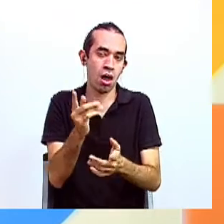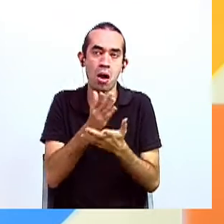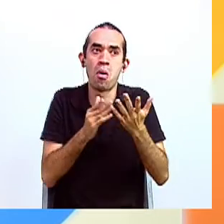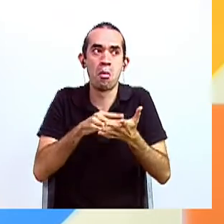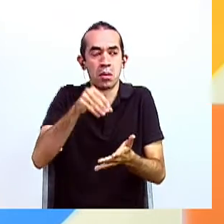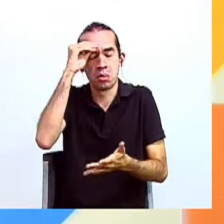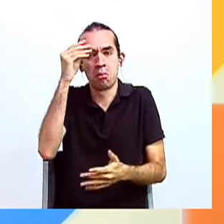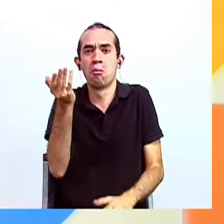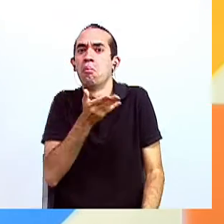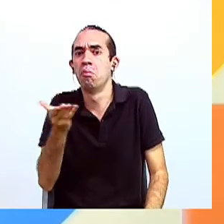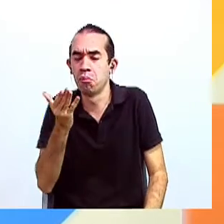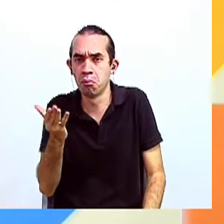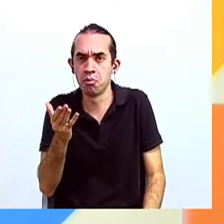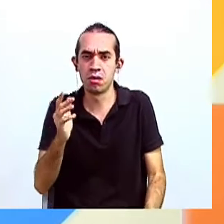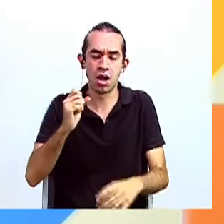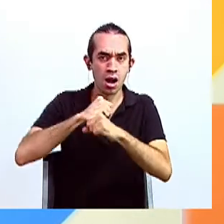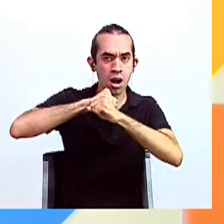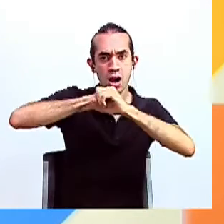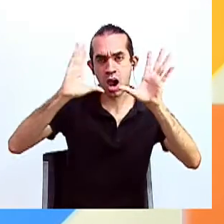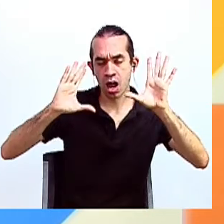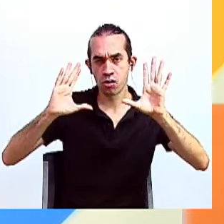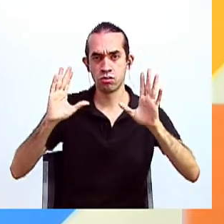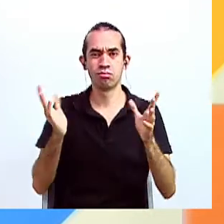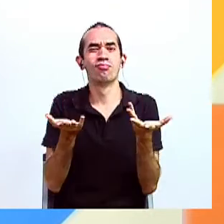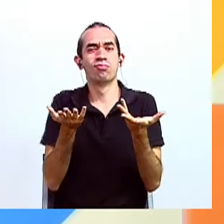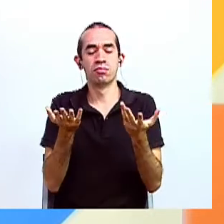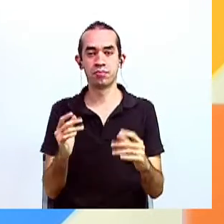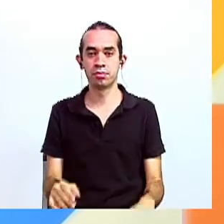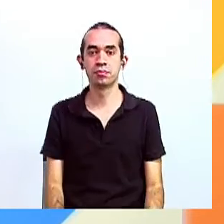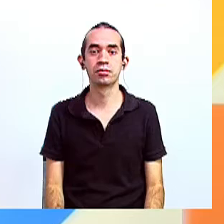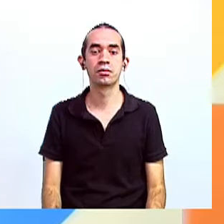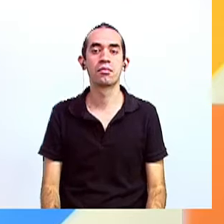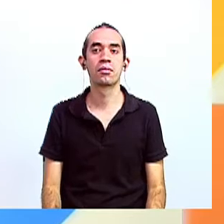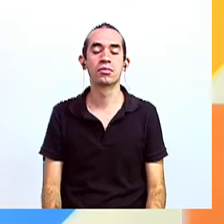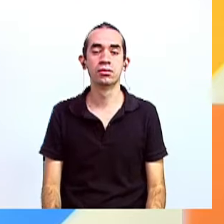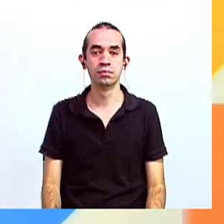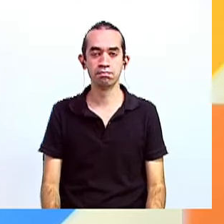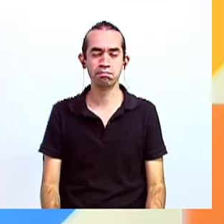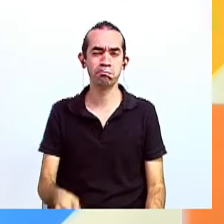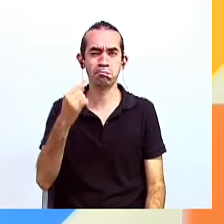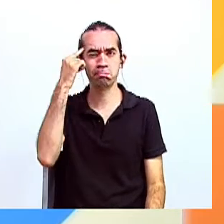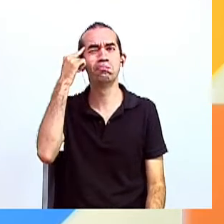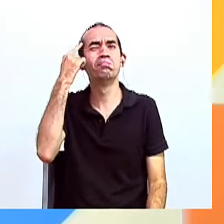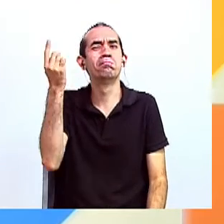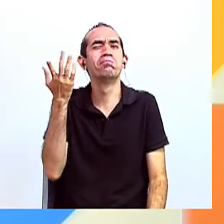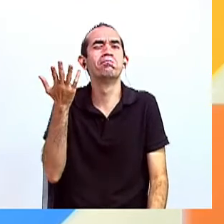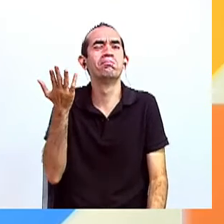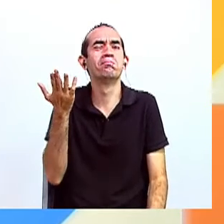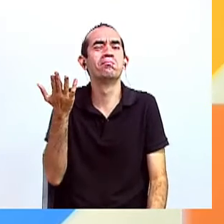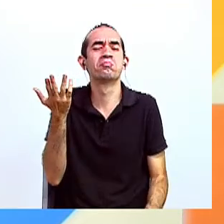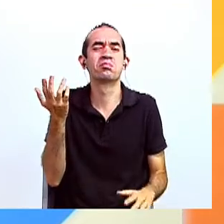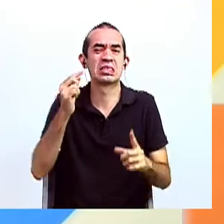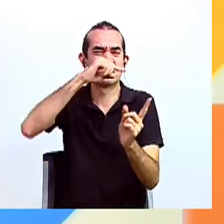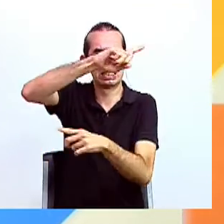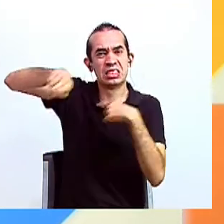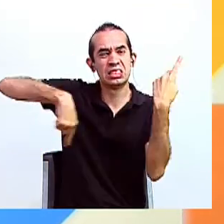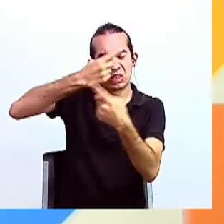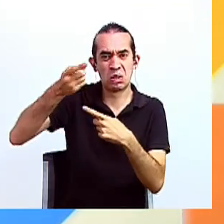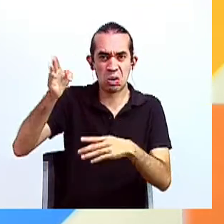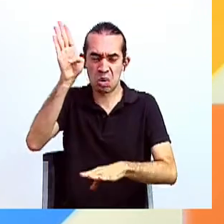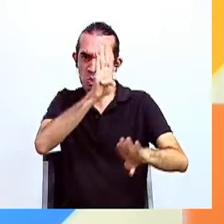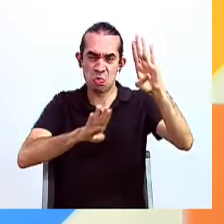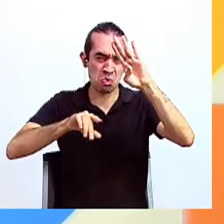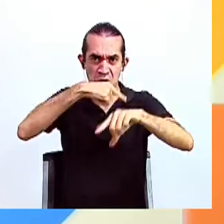aprender, qué queremos clarificar, hacia dónde vamos. Y la pregunta que nos haremos es, ¿qué es un ciclo